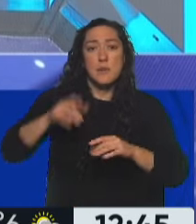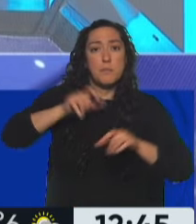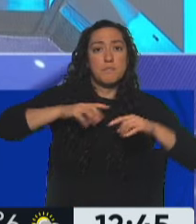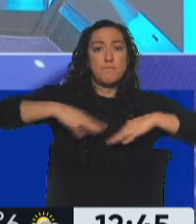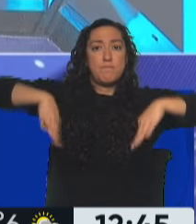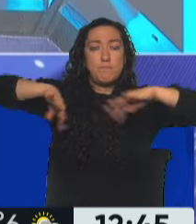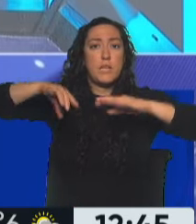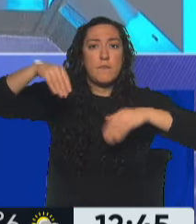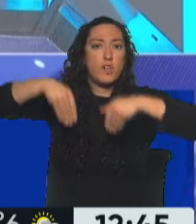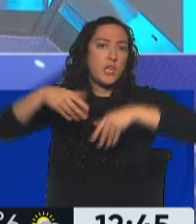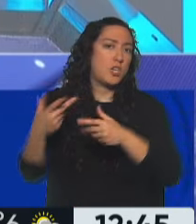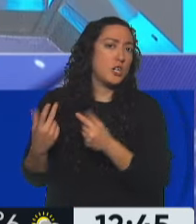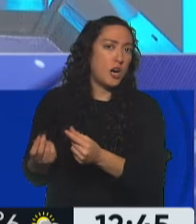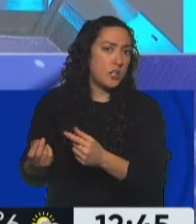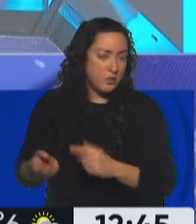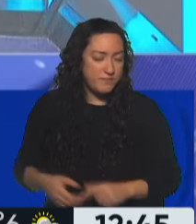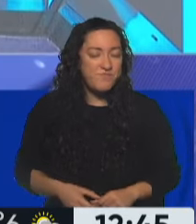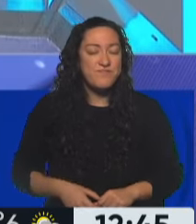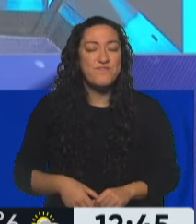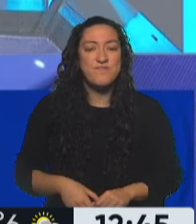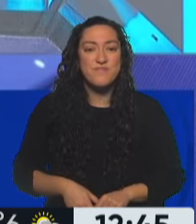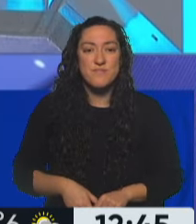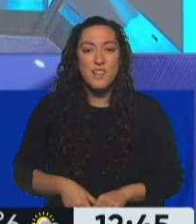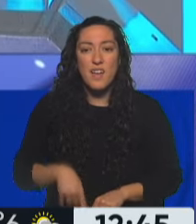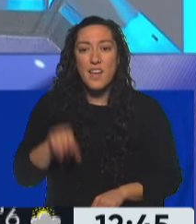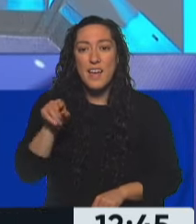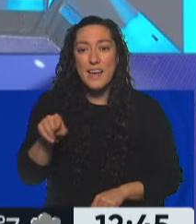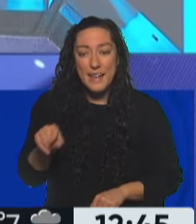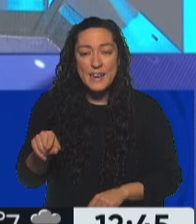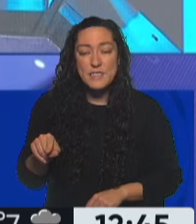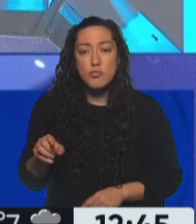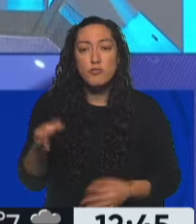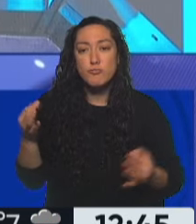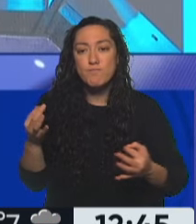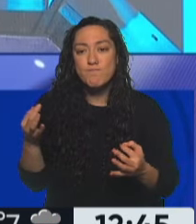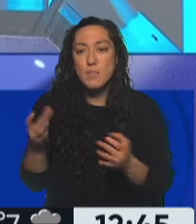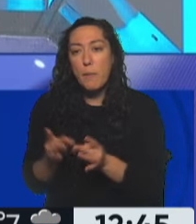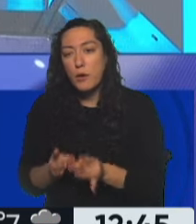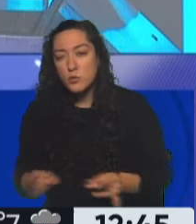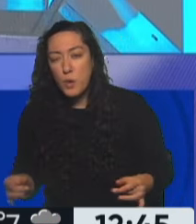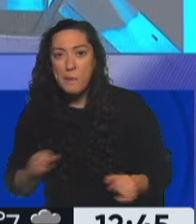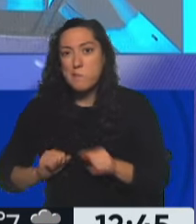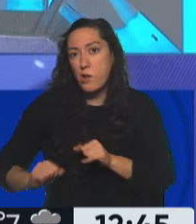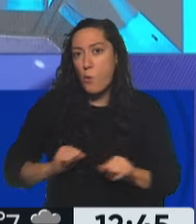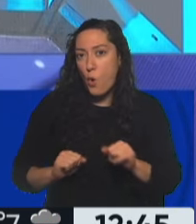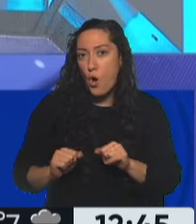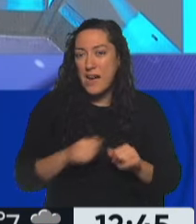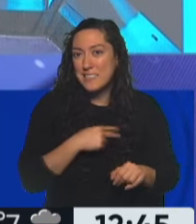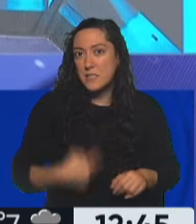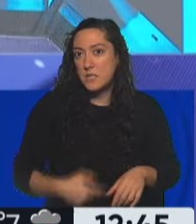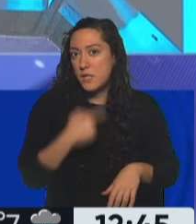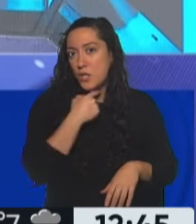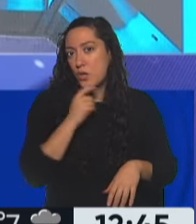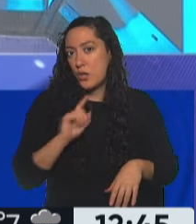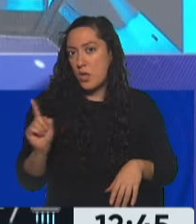hay un juego que trata de, precisamente seguramente la oposición del Kuomintang, de moderar cualquier tipo de rispidez adicional